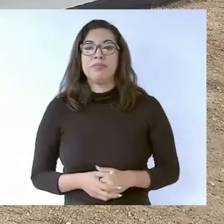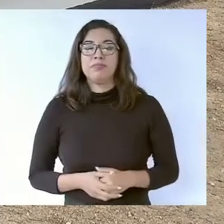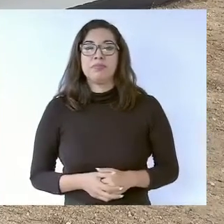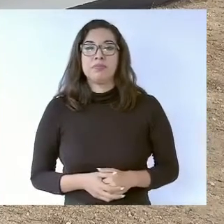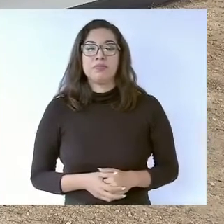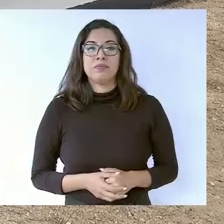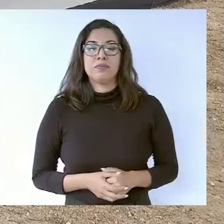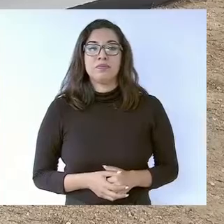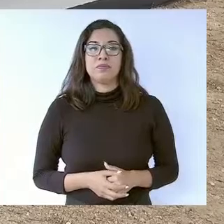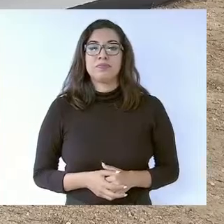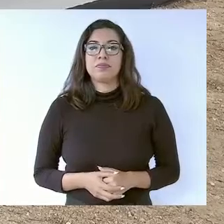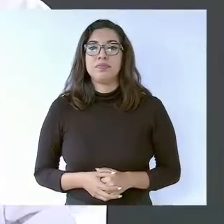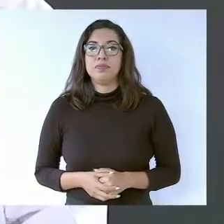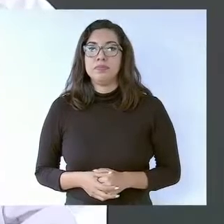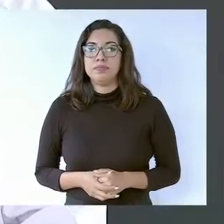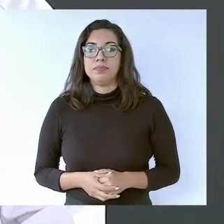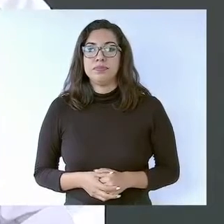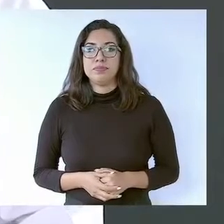Vallejo Suárez.